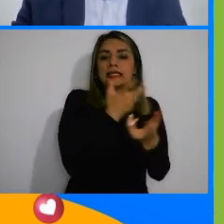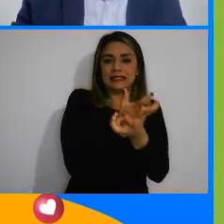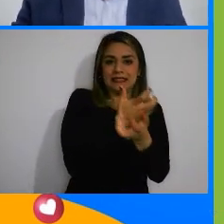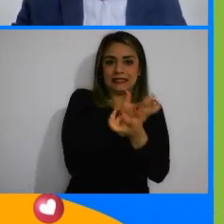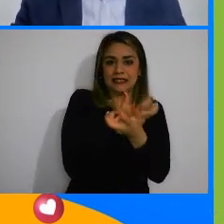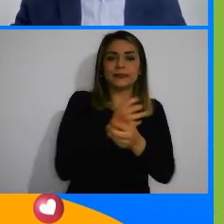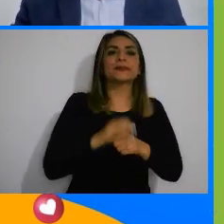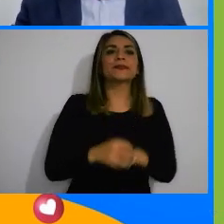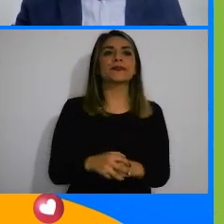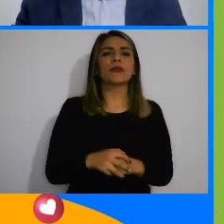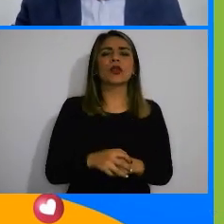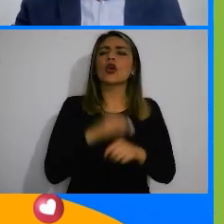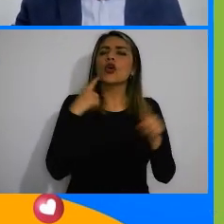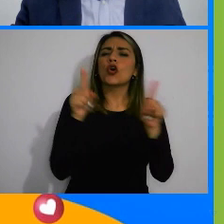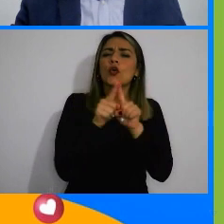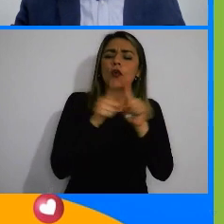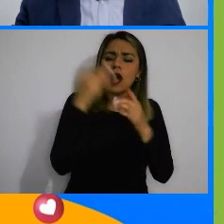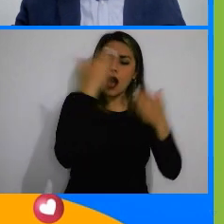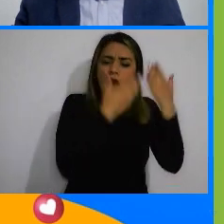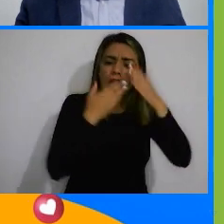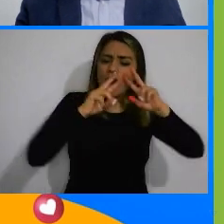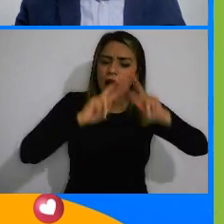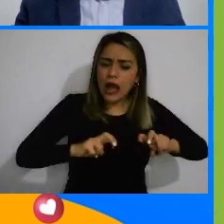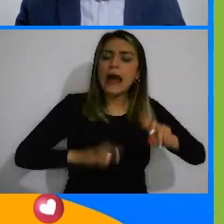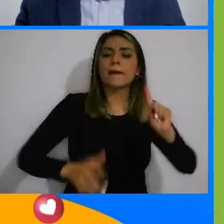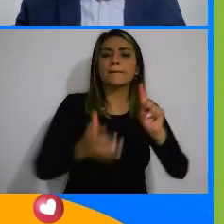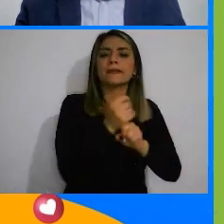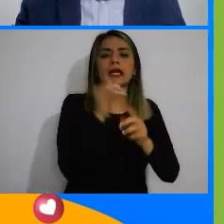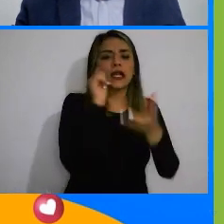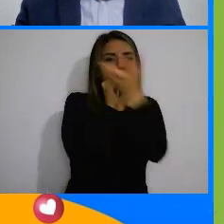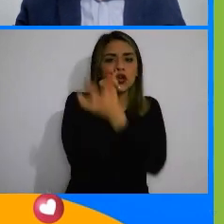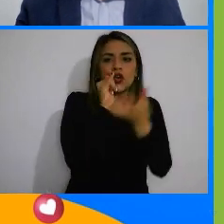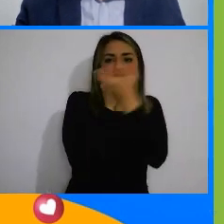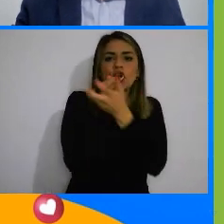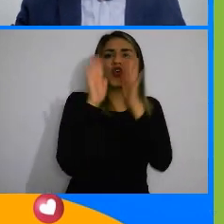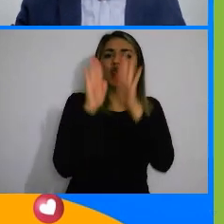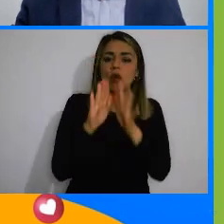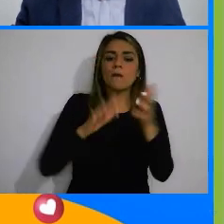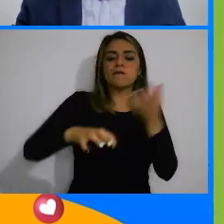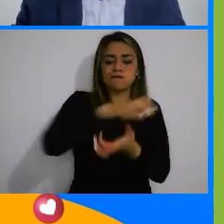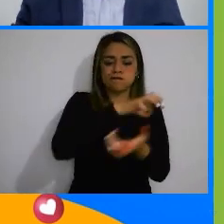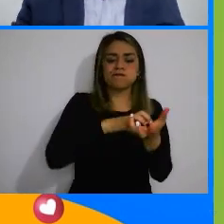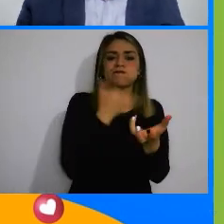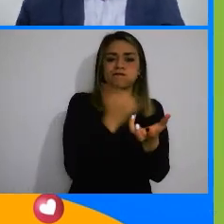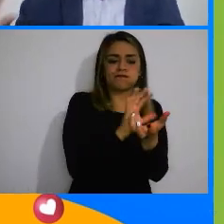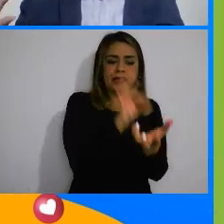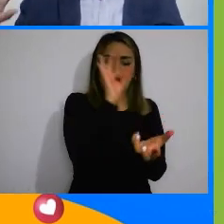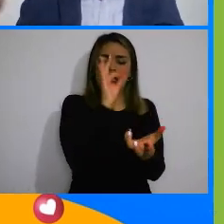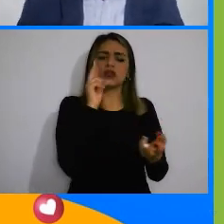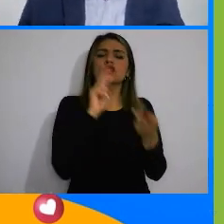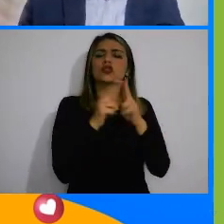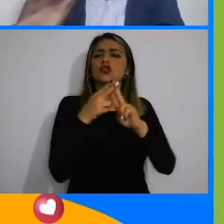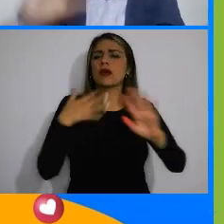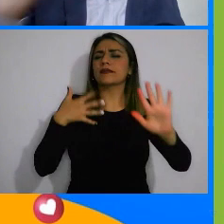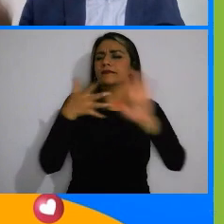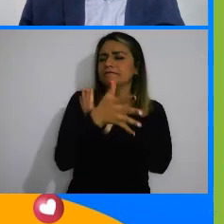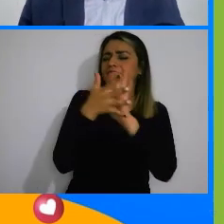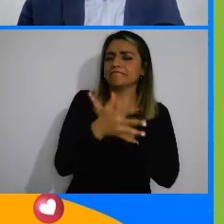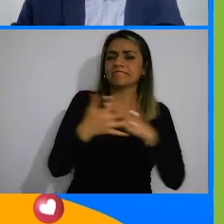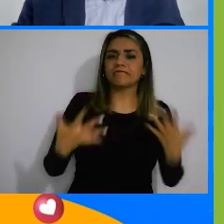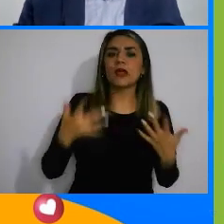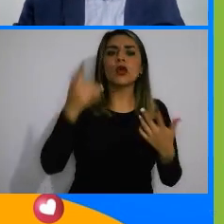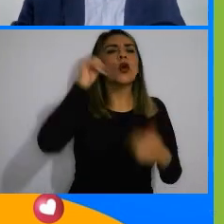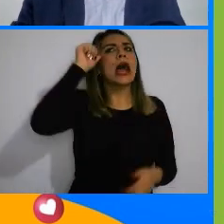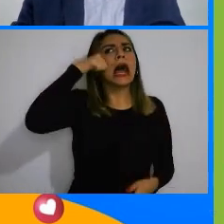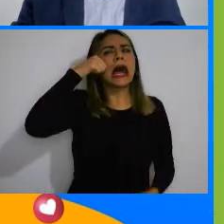y como objeto de estudio, pues la ecología tiene el ecosistema, Pues ahora lo que yo les voy a hacer es un